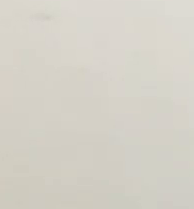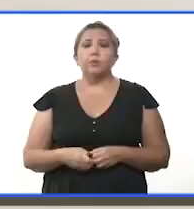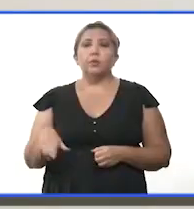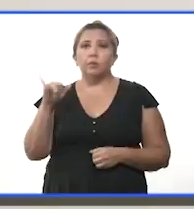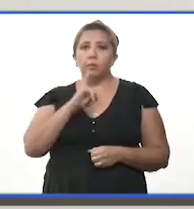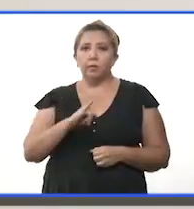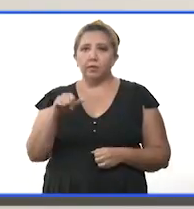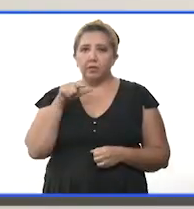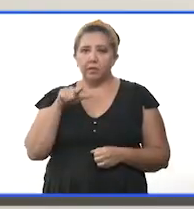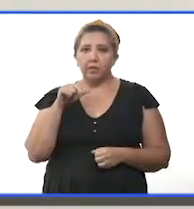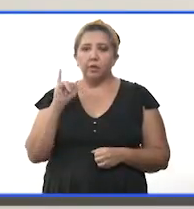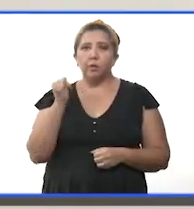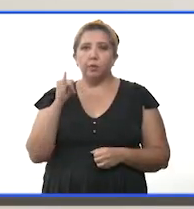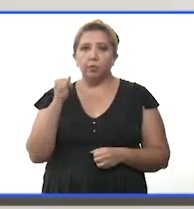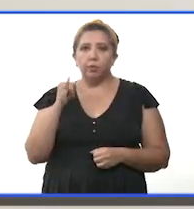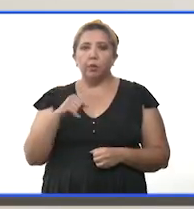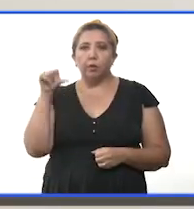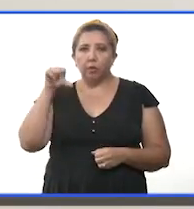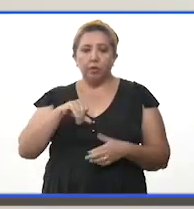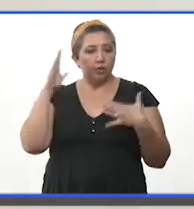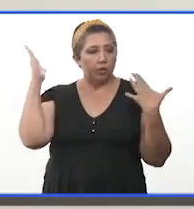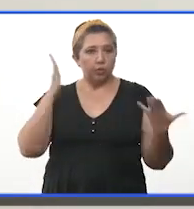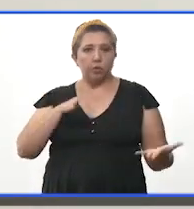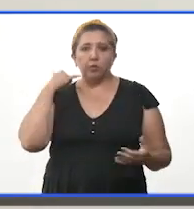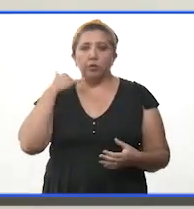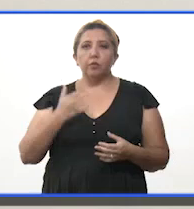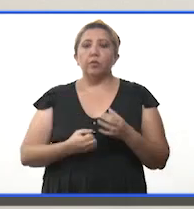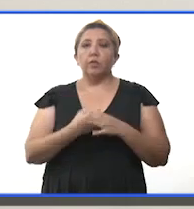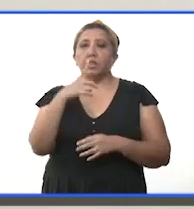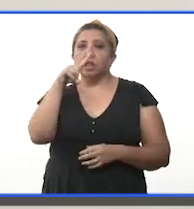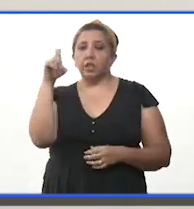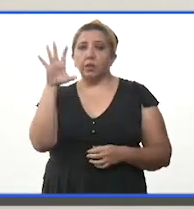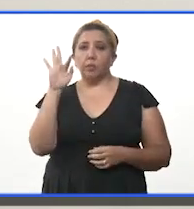este jueves 17 de junio. Hoy llegó a Yucatán un nuevo lote de